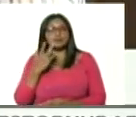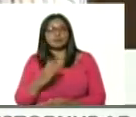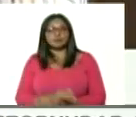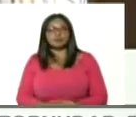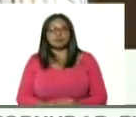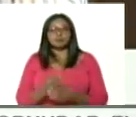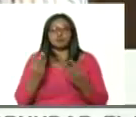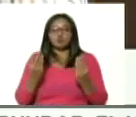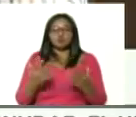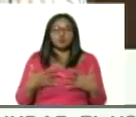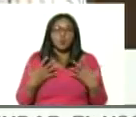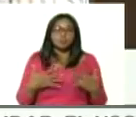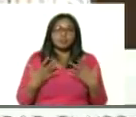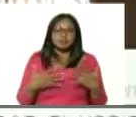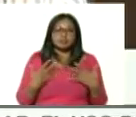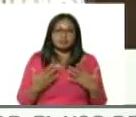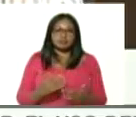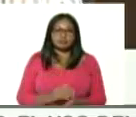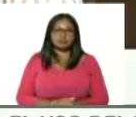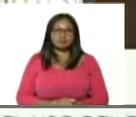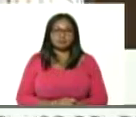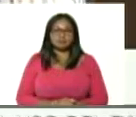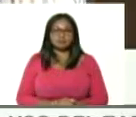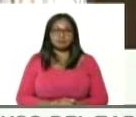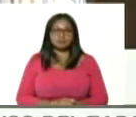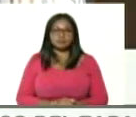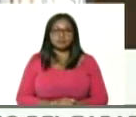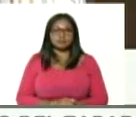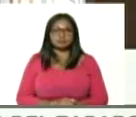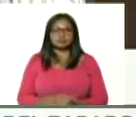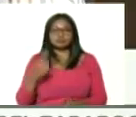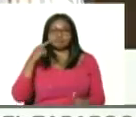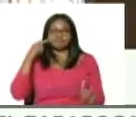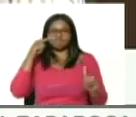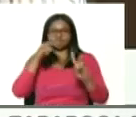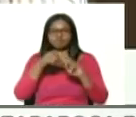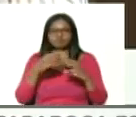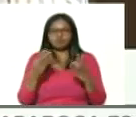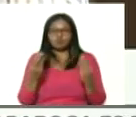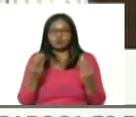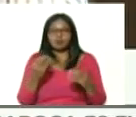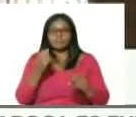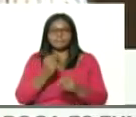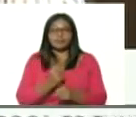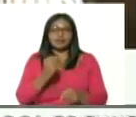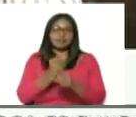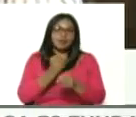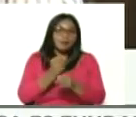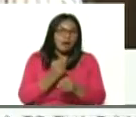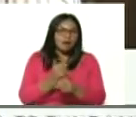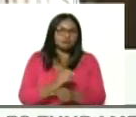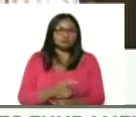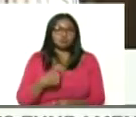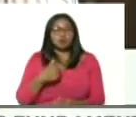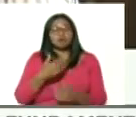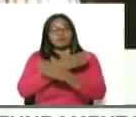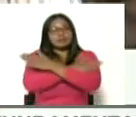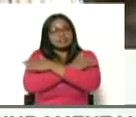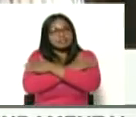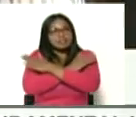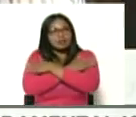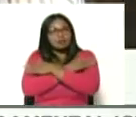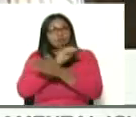muchísima alegría y con muchas expectativas una gran labor. Felicitamos el llamado que usted nos